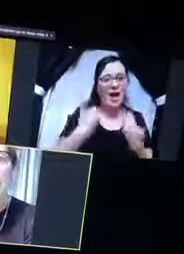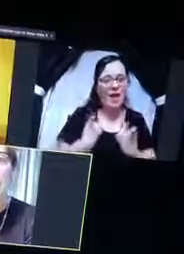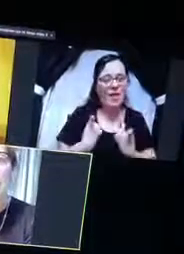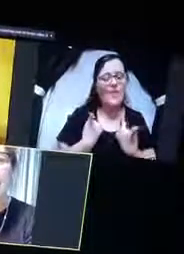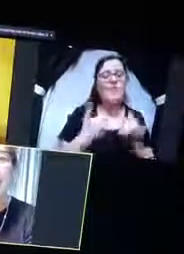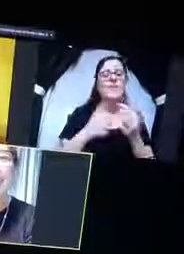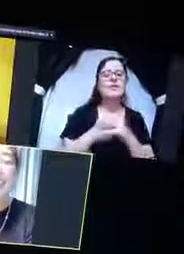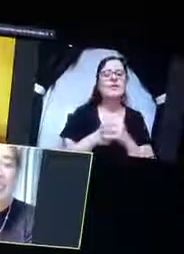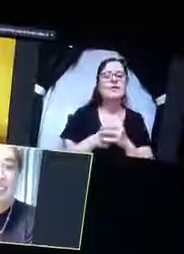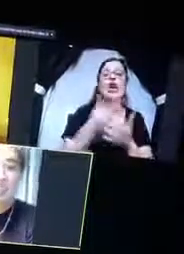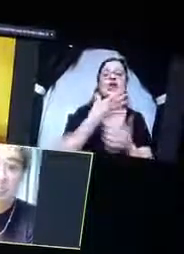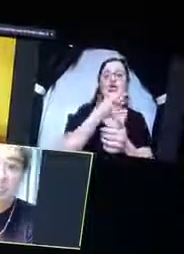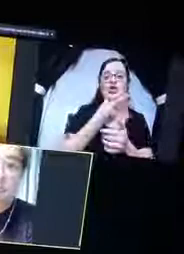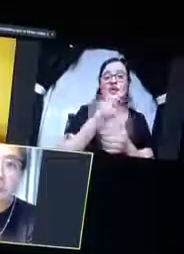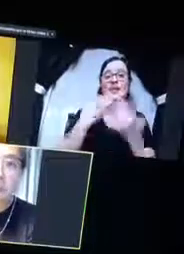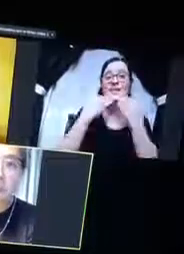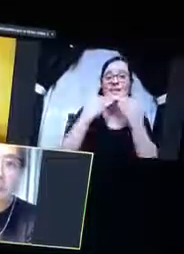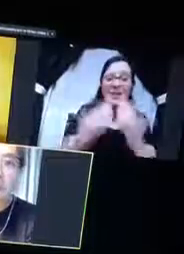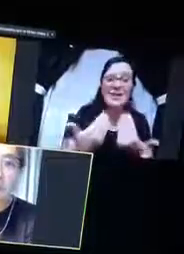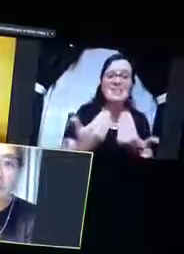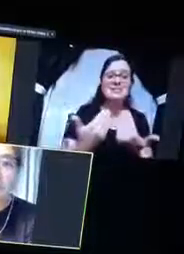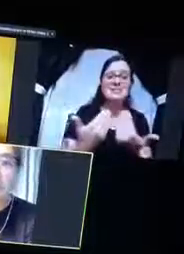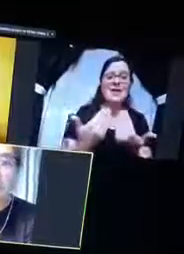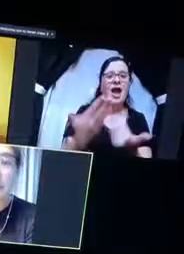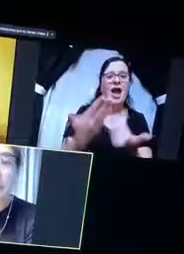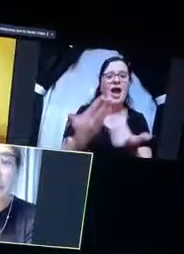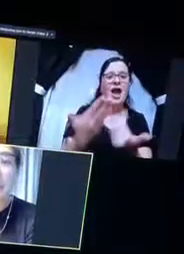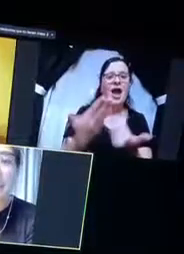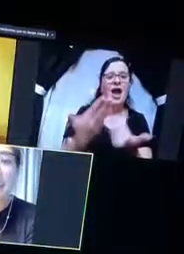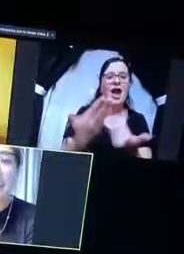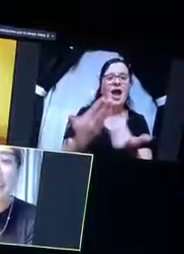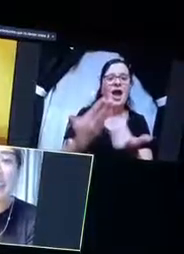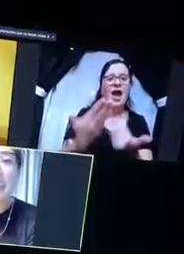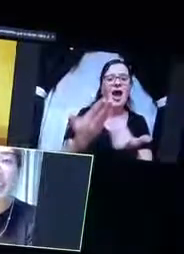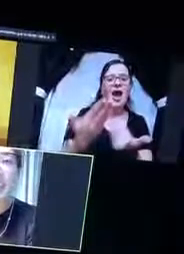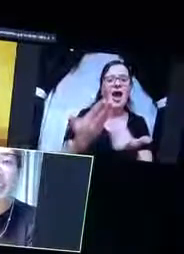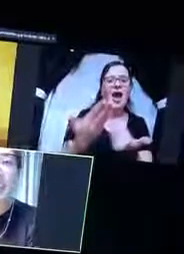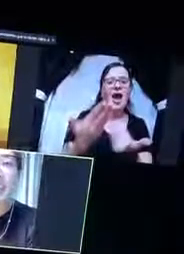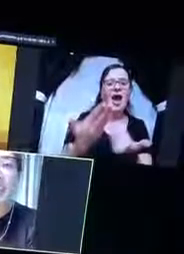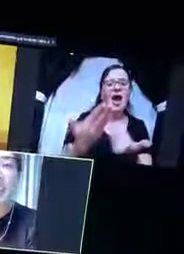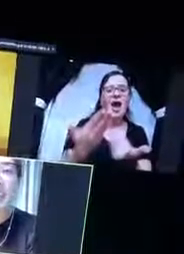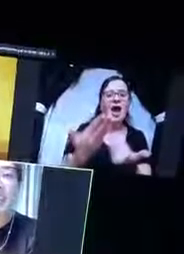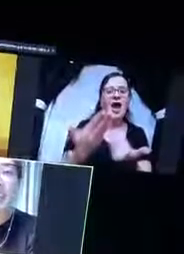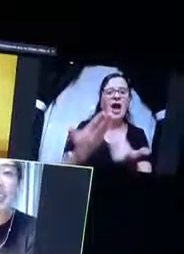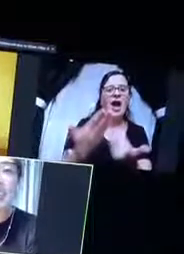que estás ahí, Georgina por haber estado con nosotros compartiendo esta taza de café, y a todos